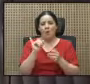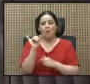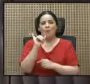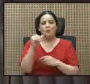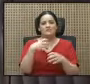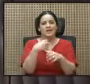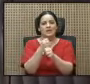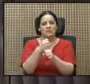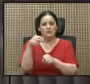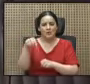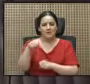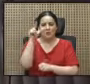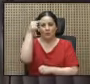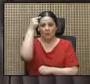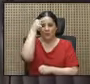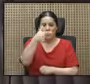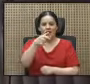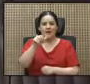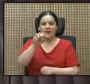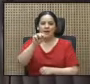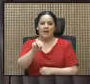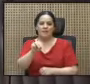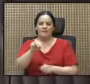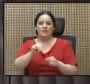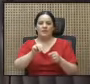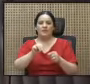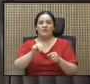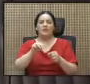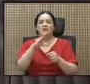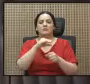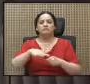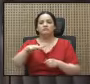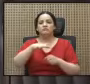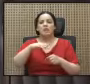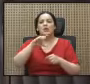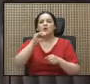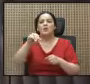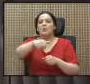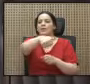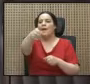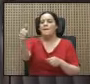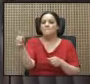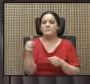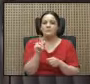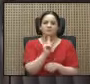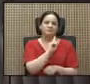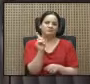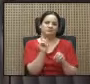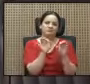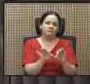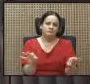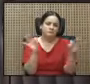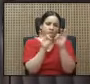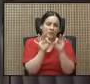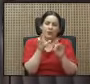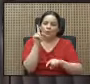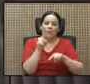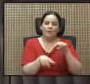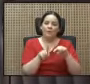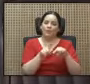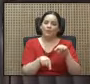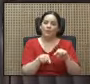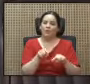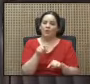creado en este gobierno. La GAM y lo demás no es importante. No puedo dejar pasar este tema de